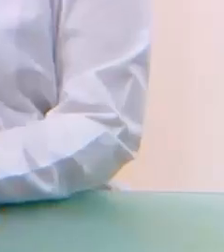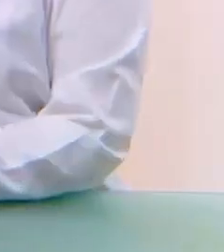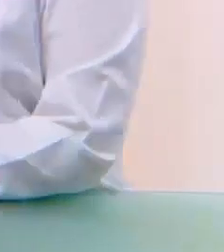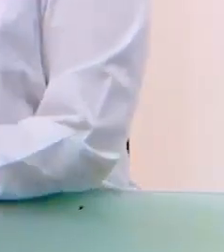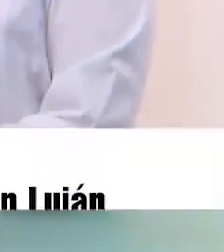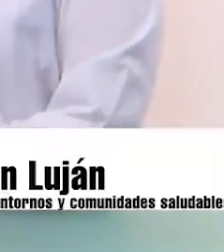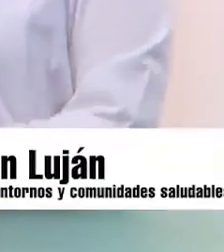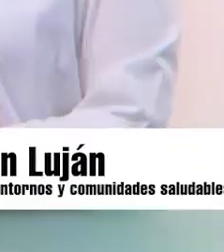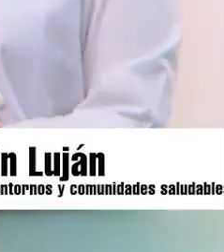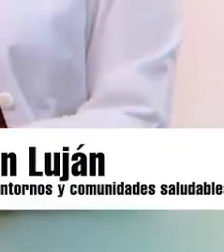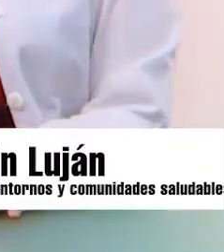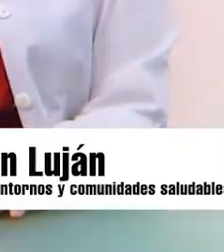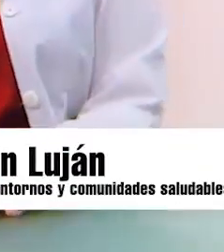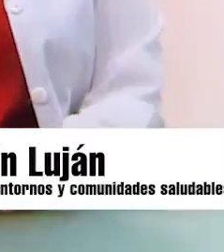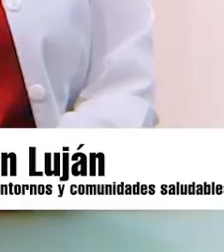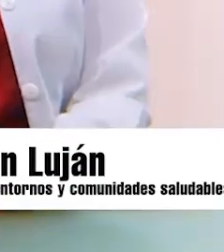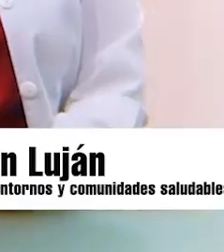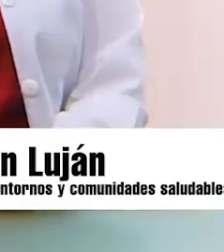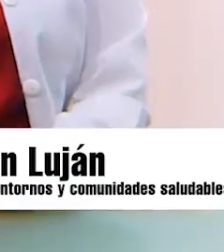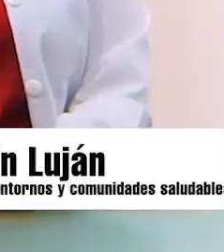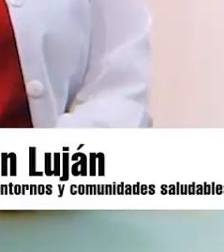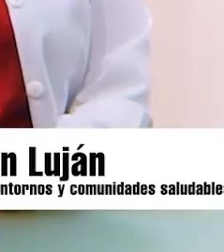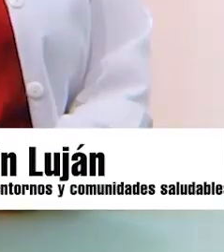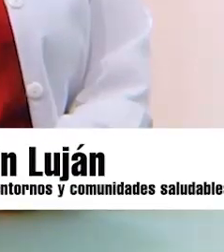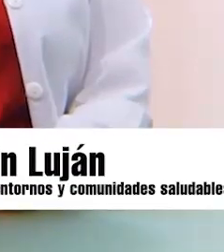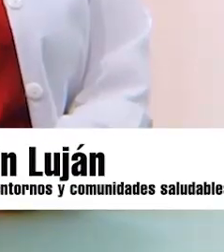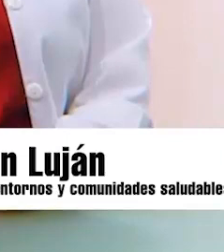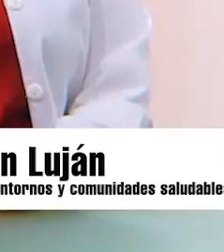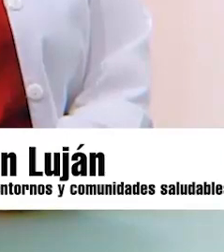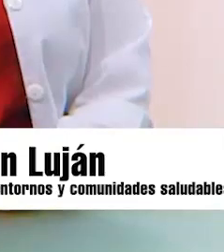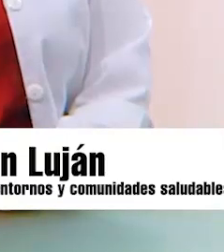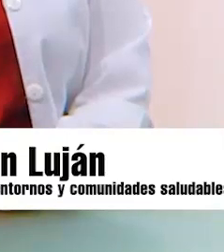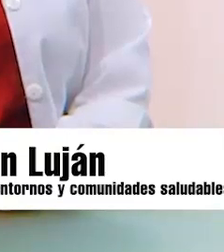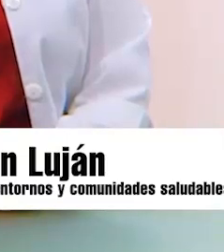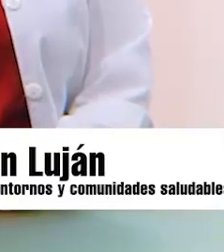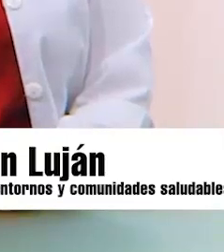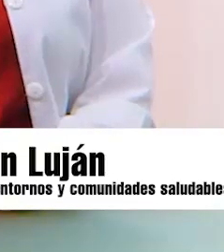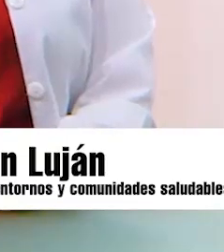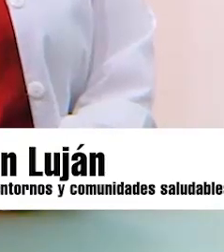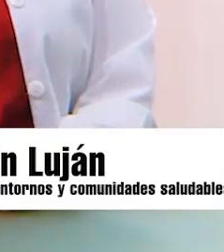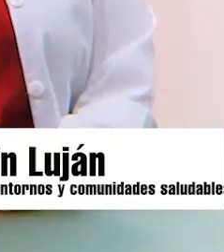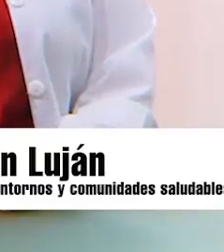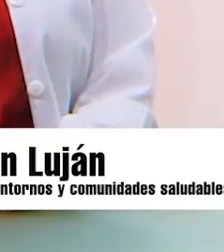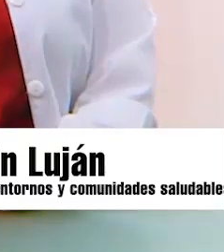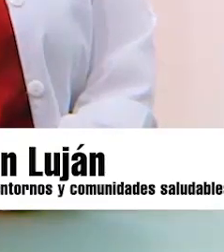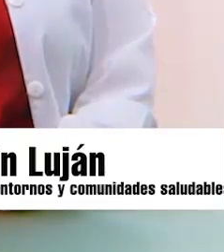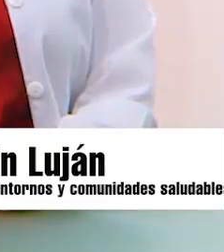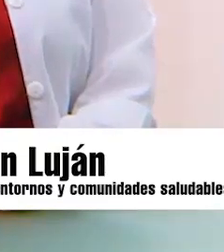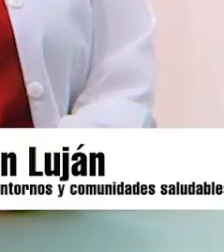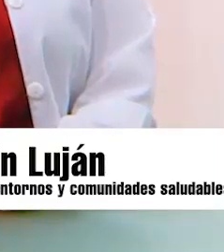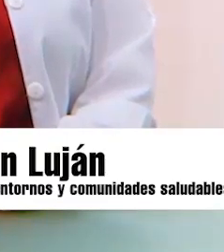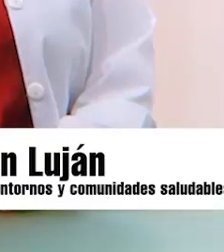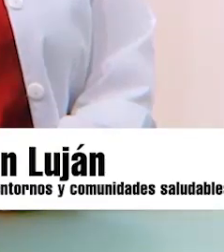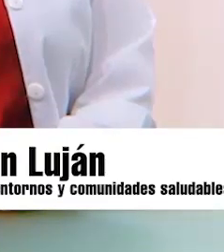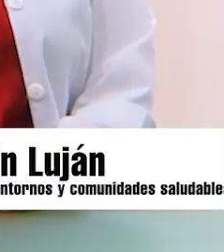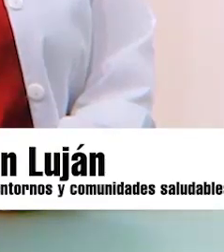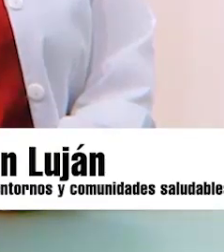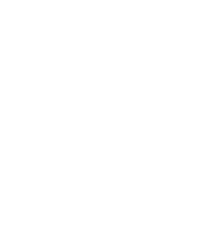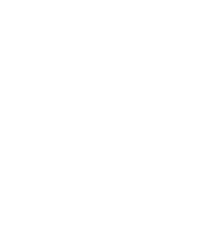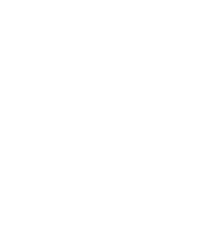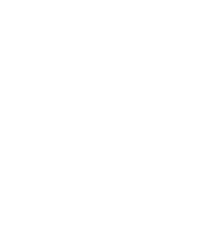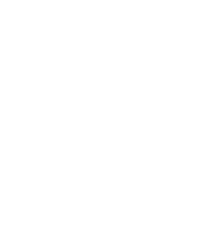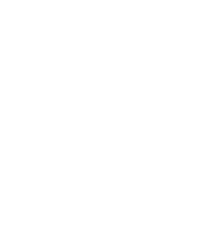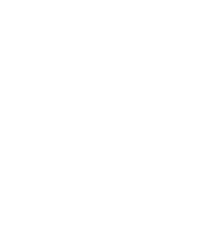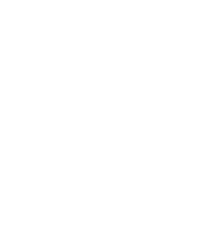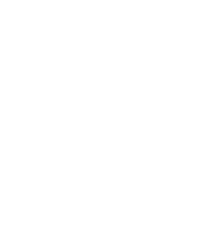es el reporte del día de hoy, doctor. Muchas gracias, doctora. Les estaremos actualizando e informando estos datos todos los días por este medio. Muchas gracias.